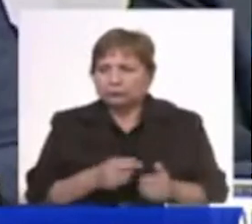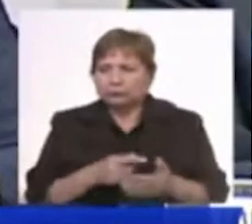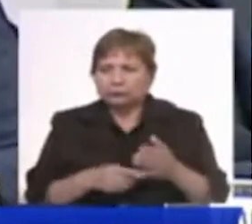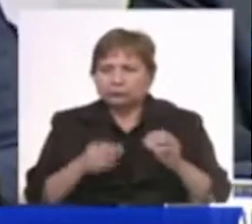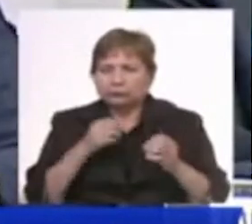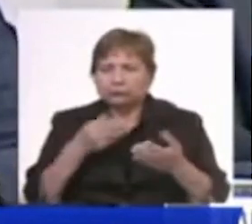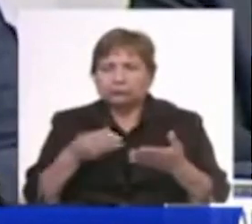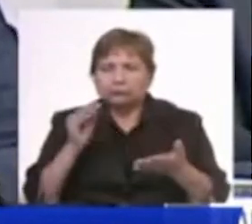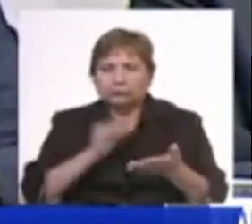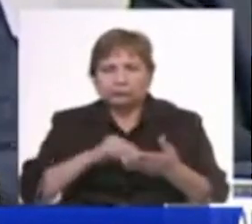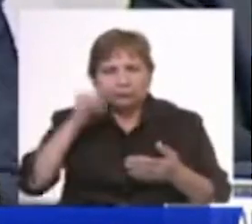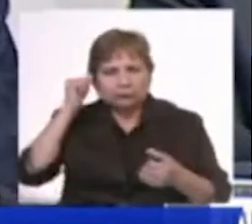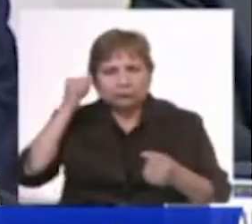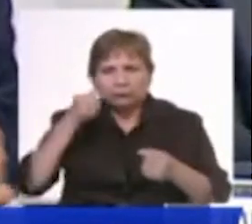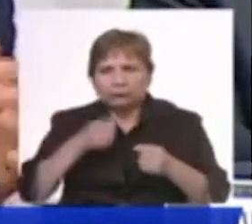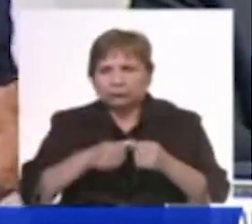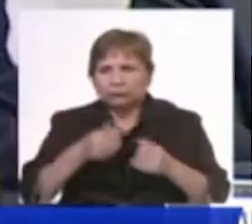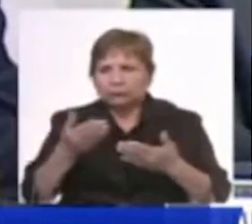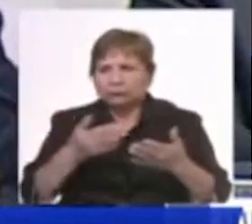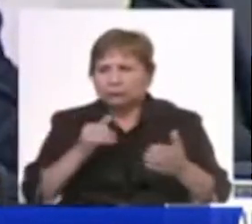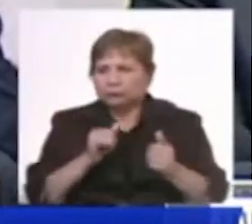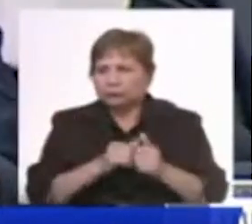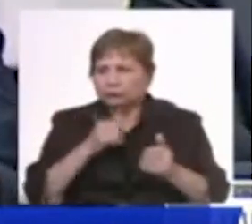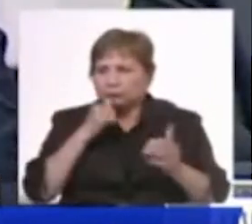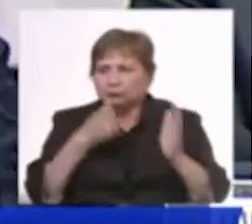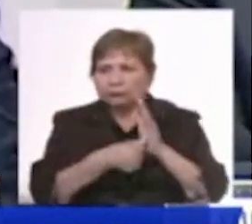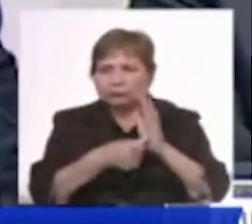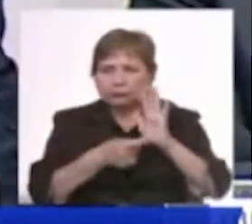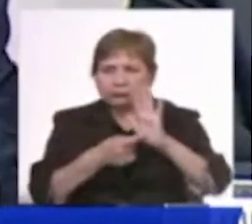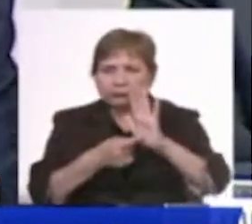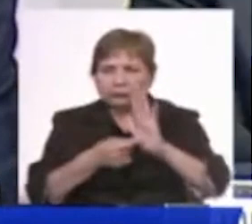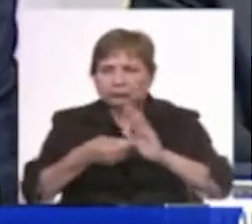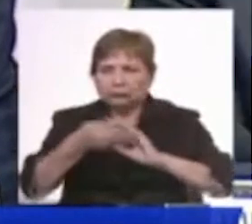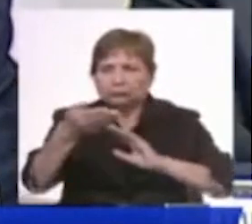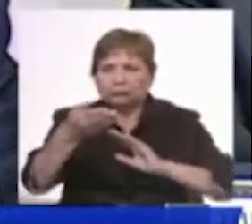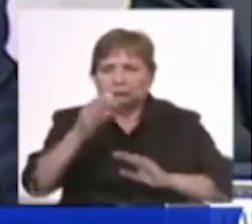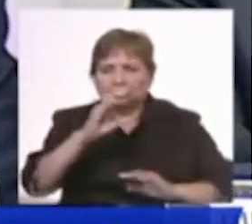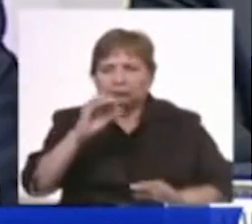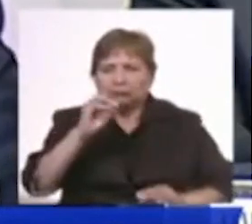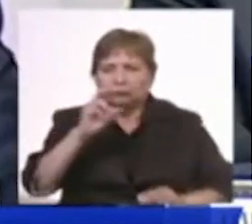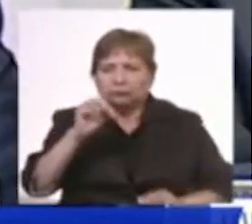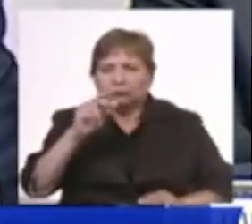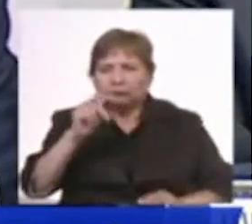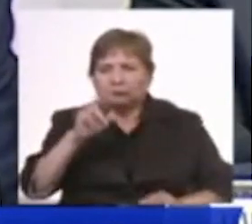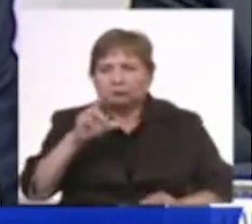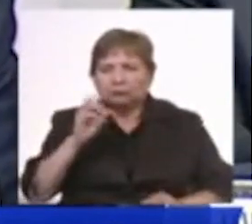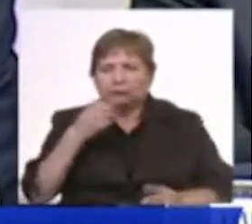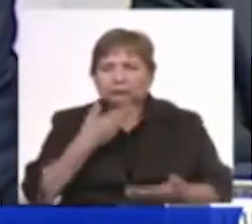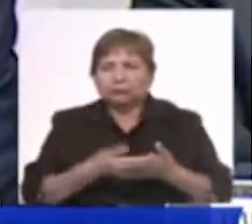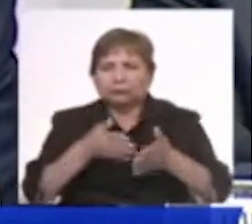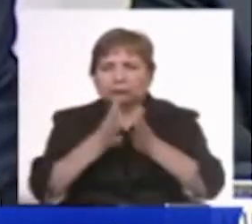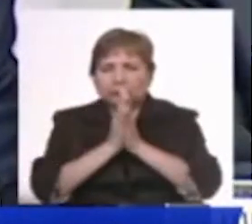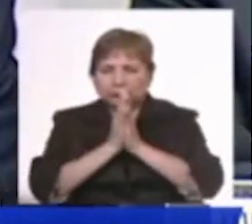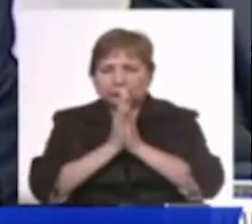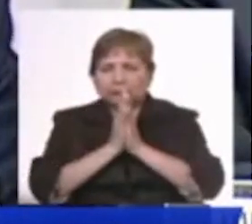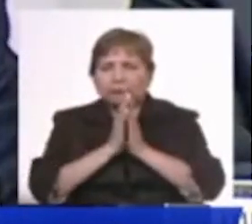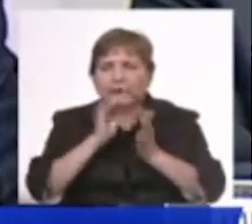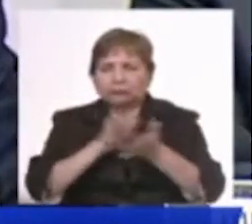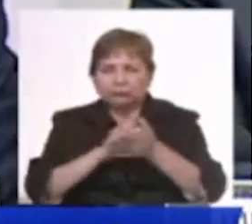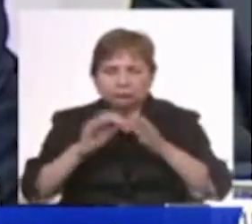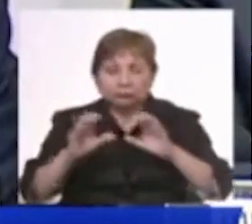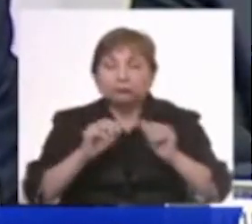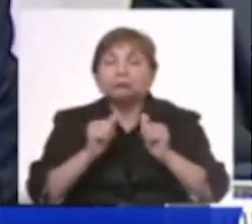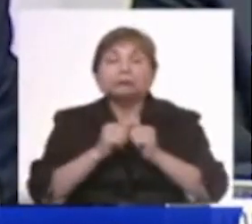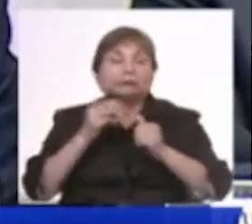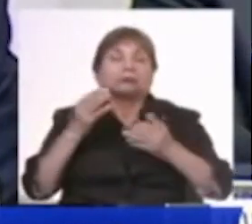recordar nuevamente la carta dirigida por el presidente al Contralor General de la República, en la que está solicitando la